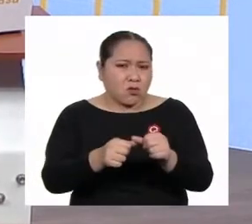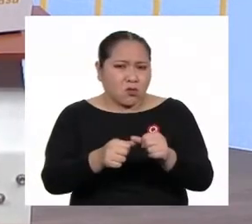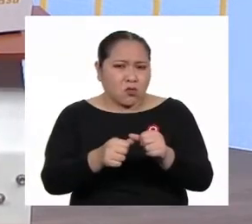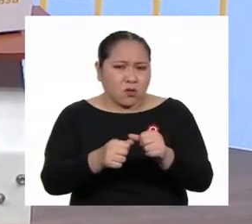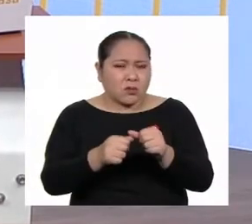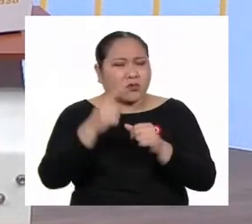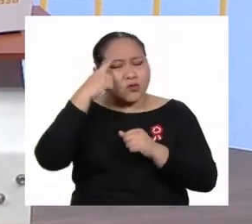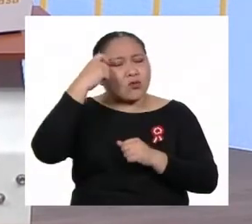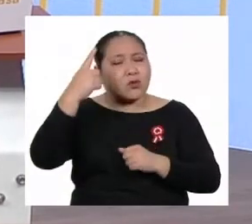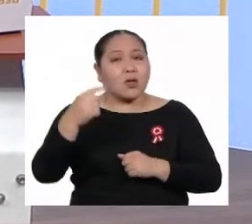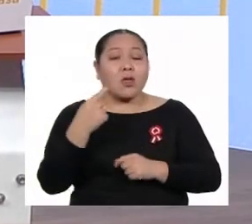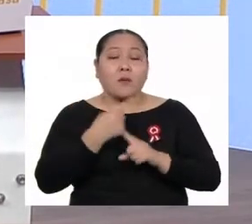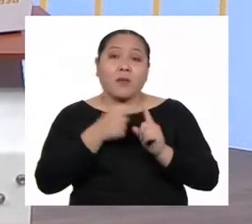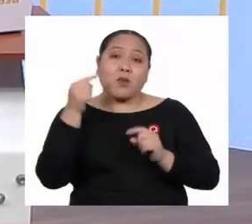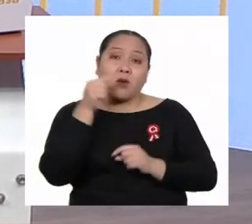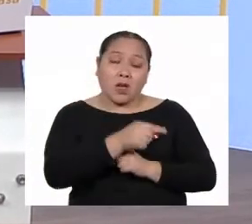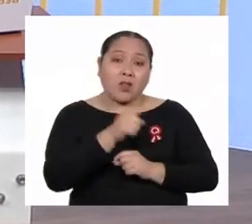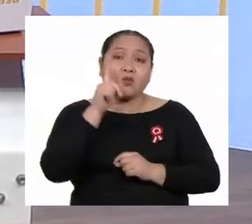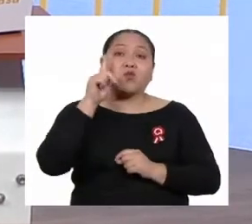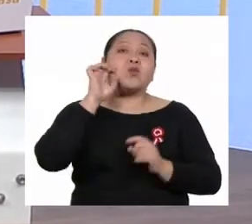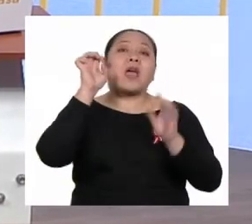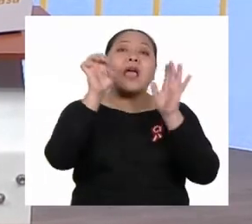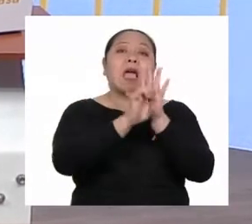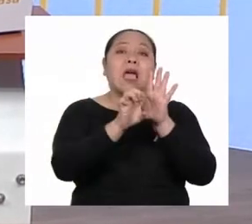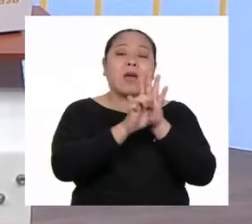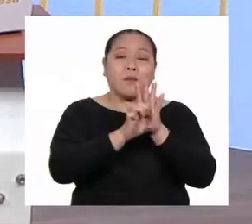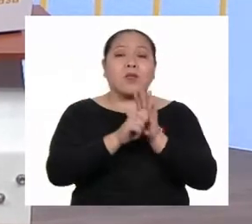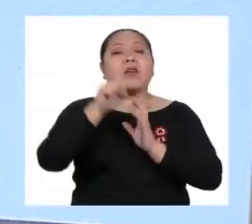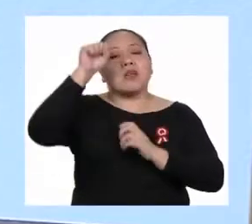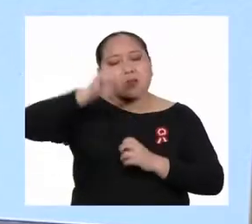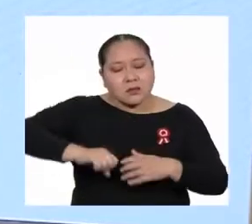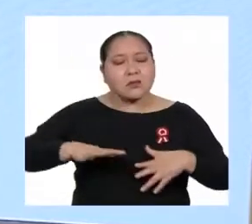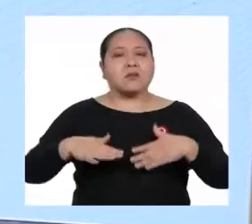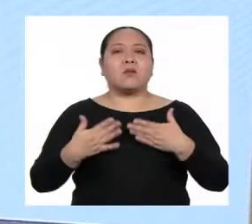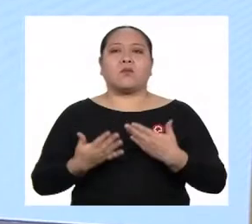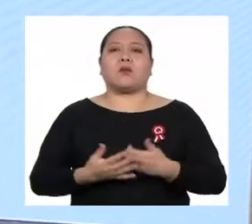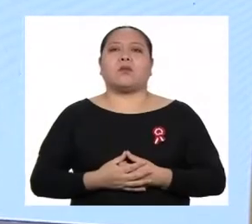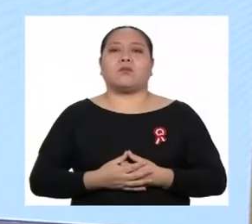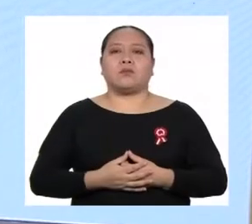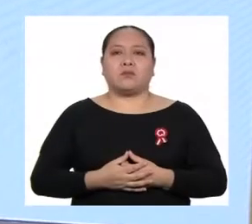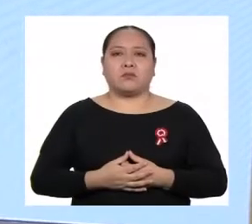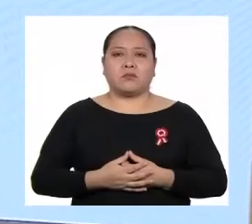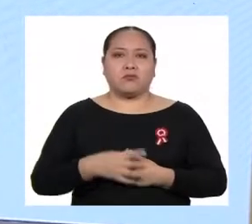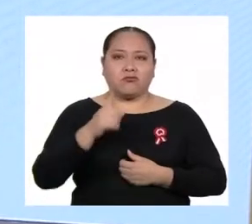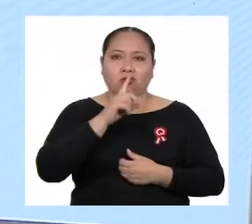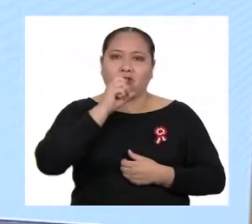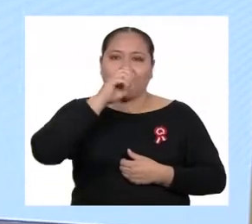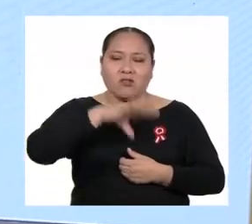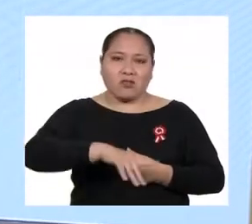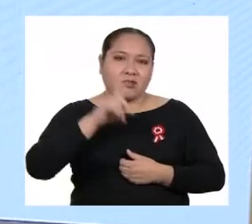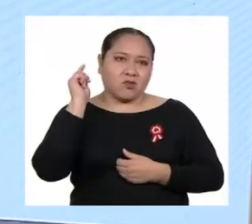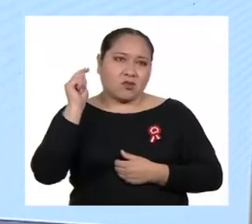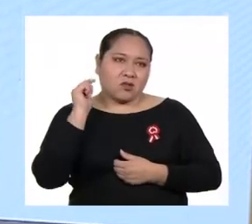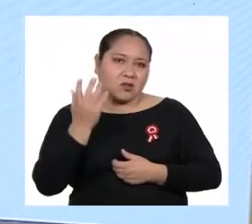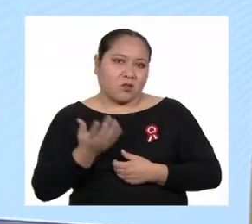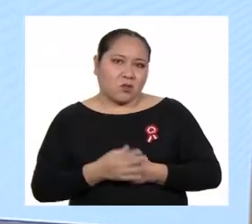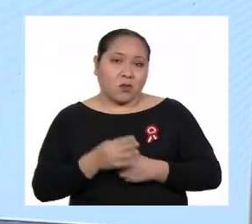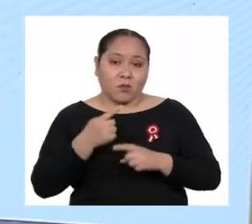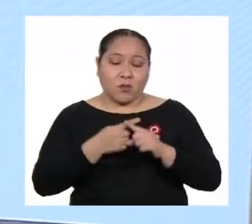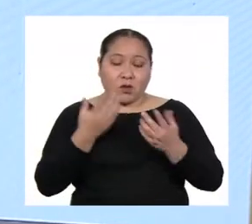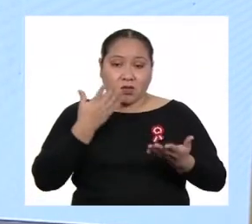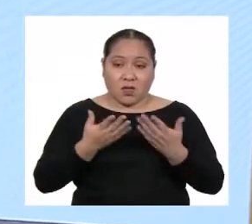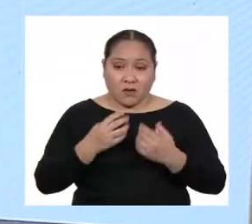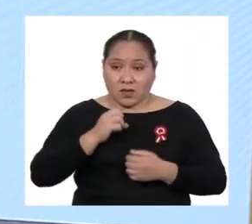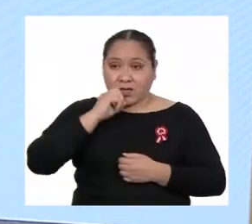soñando. Pero él es un ejemplo de que se puede. No lo dice en su testimonio, pero tal vez más